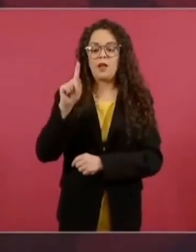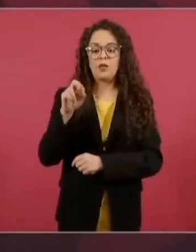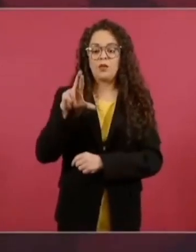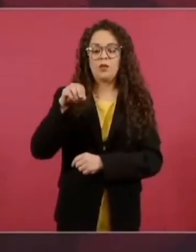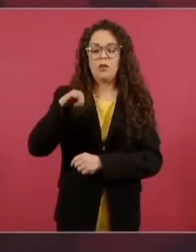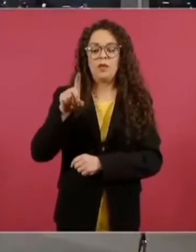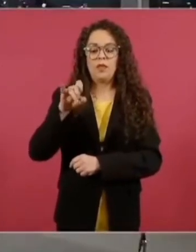Gracias.